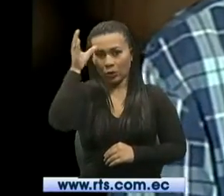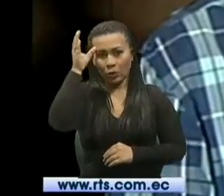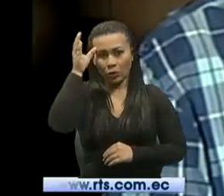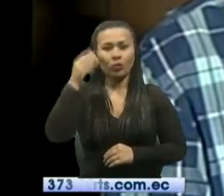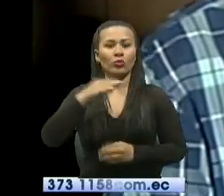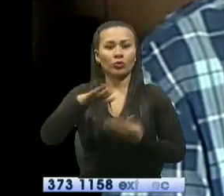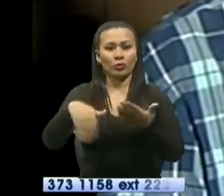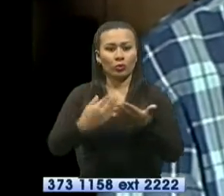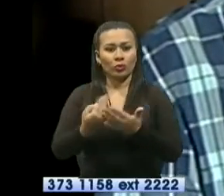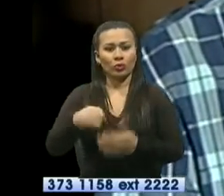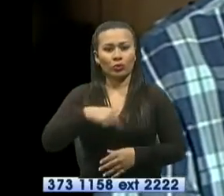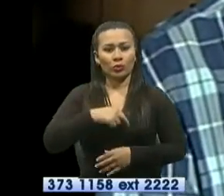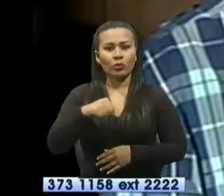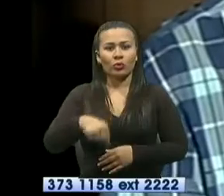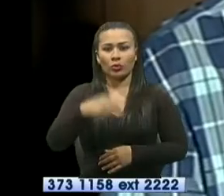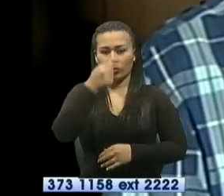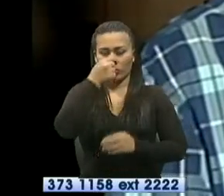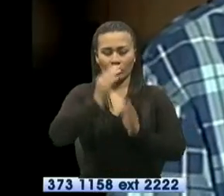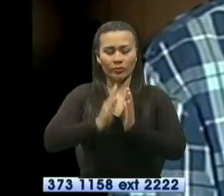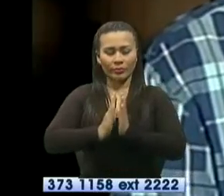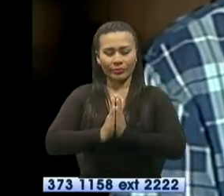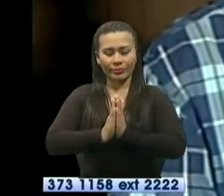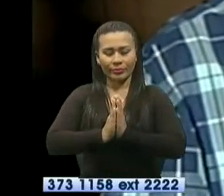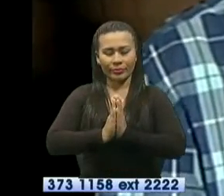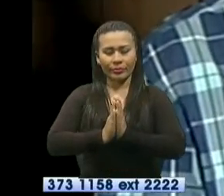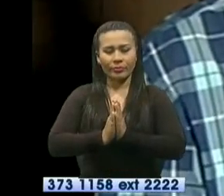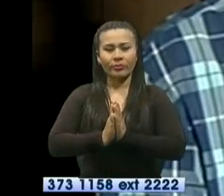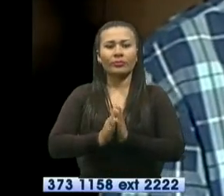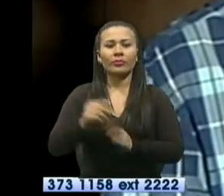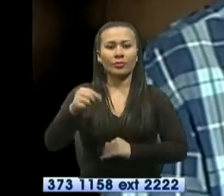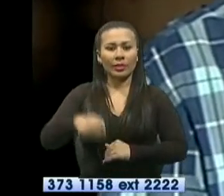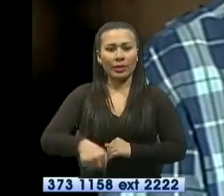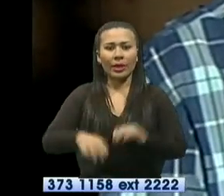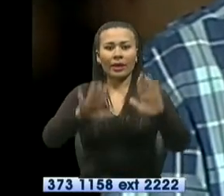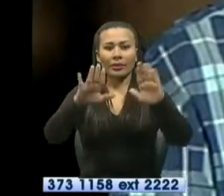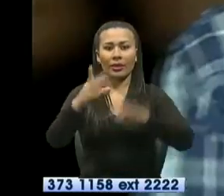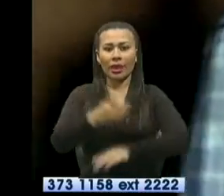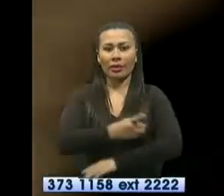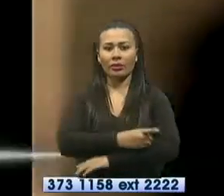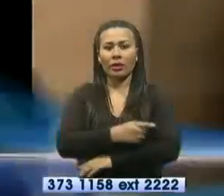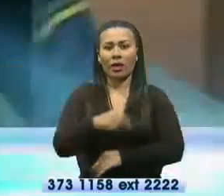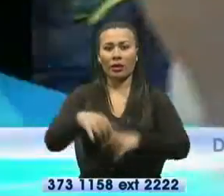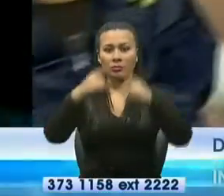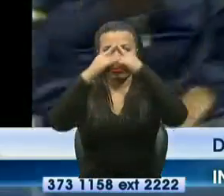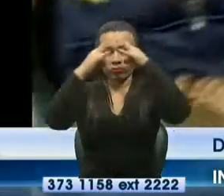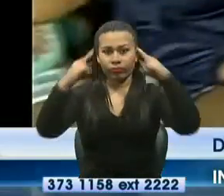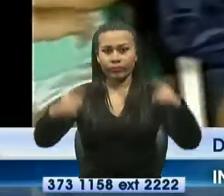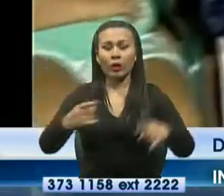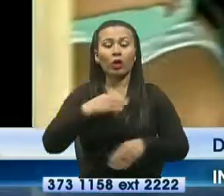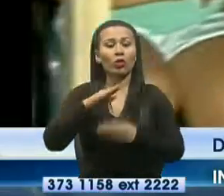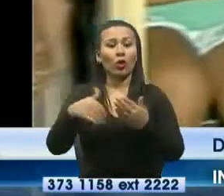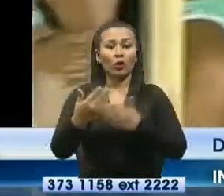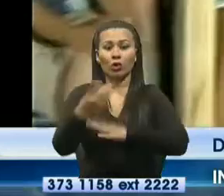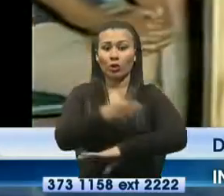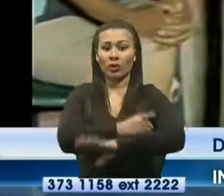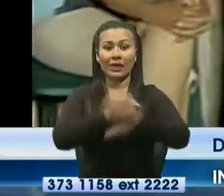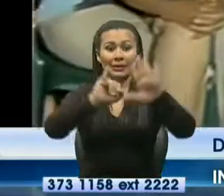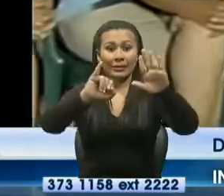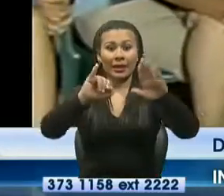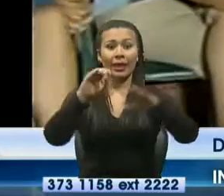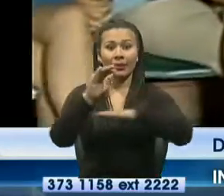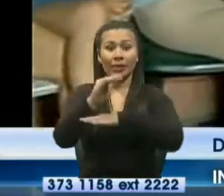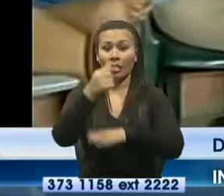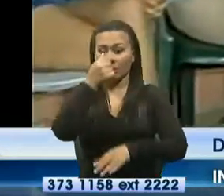y ahorita desde que lo ha ocurrido esto, ya tenemos 10 días aquí en las carpas, y todos los días a las 6 de la tarde nosotros hacemos un